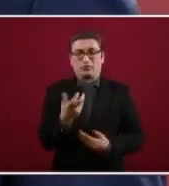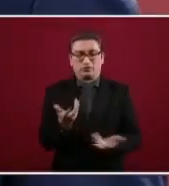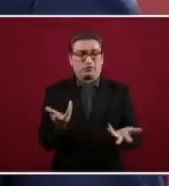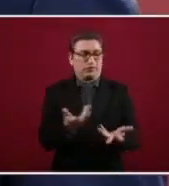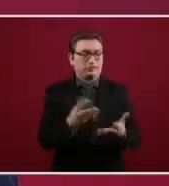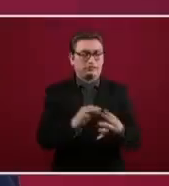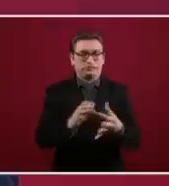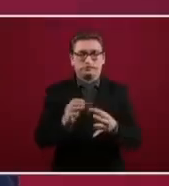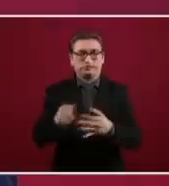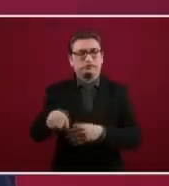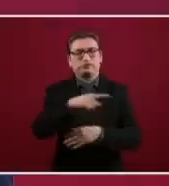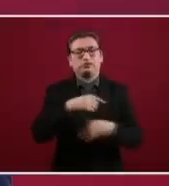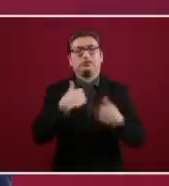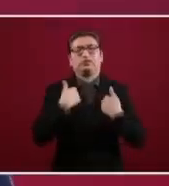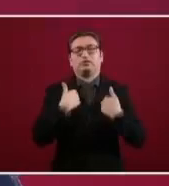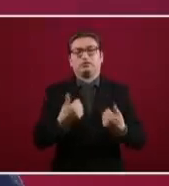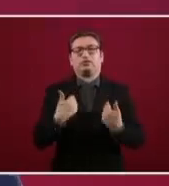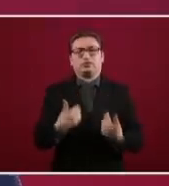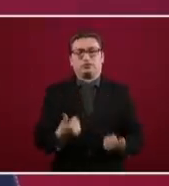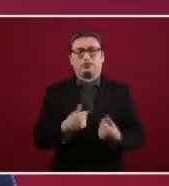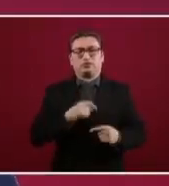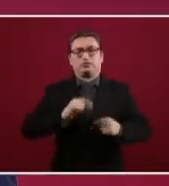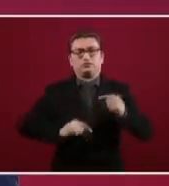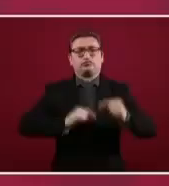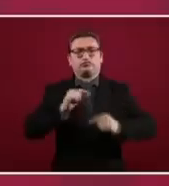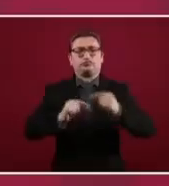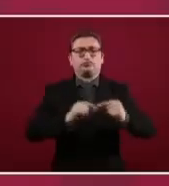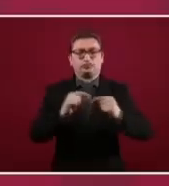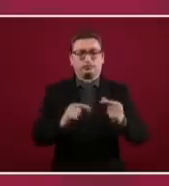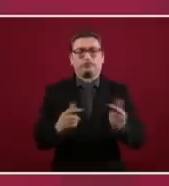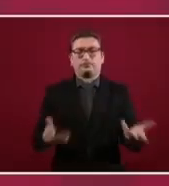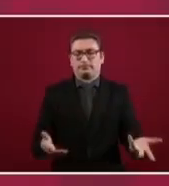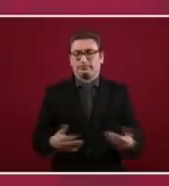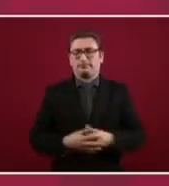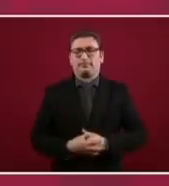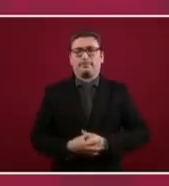entendiendo poco a poco además